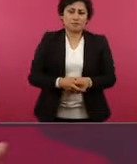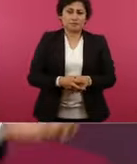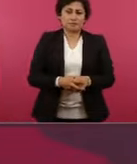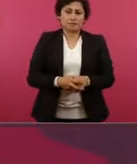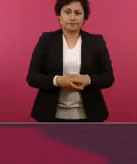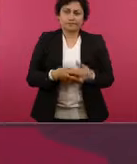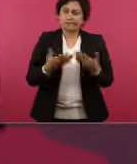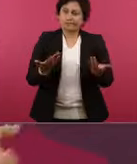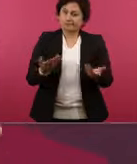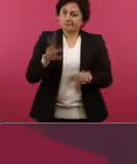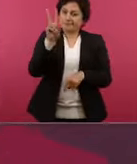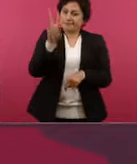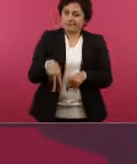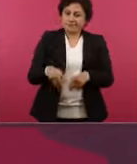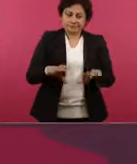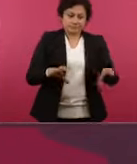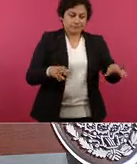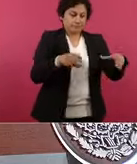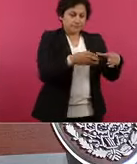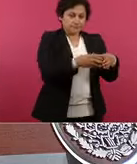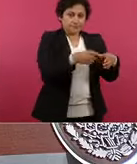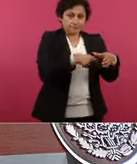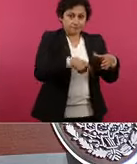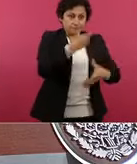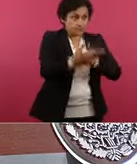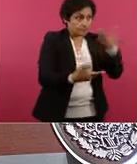está tomado, está secuestrado